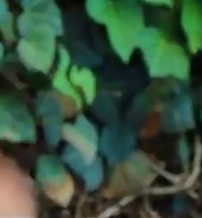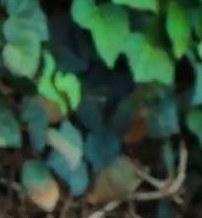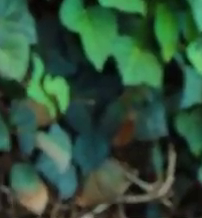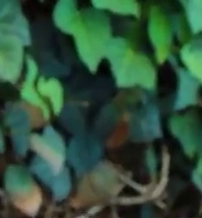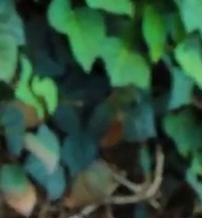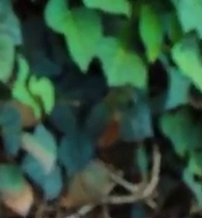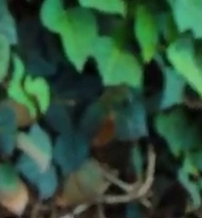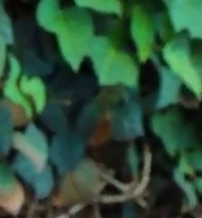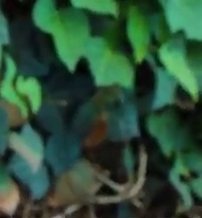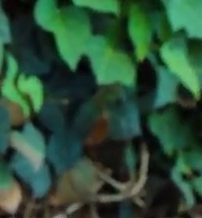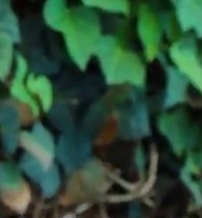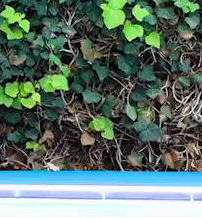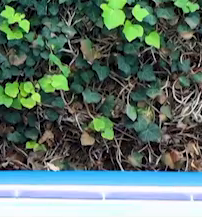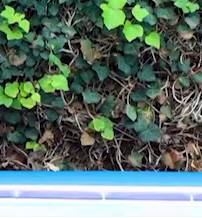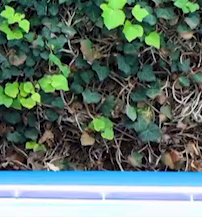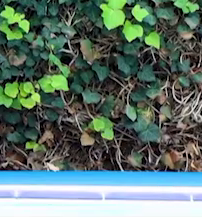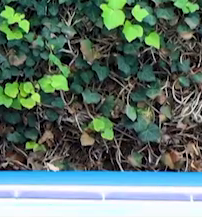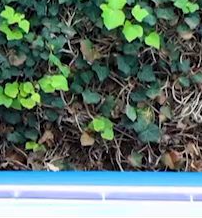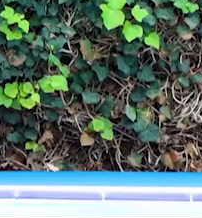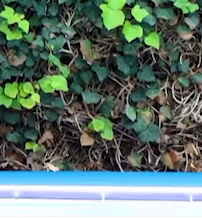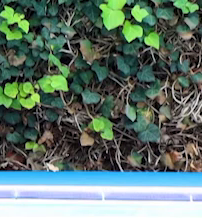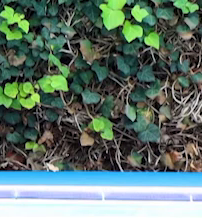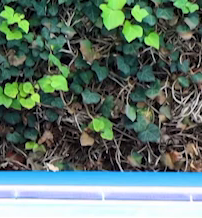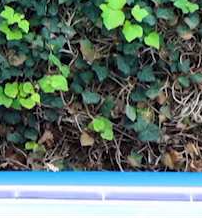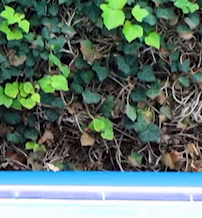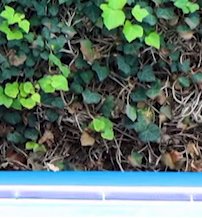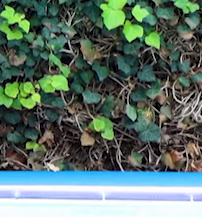alto, descansamos, respiramos.